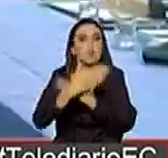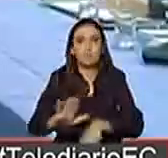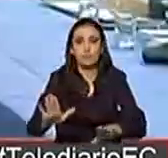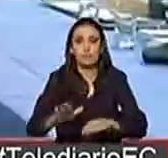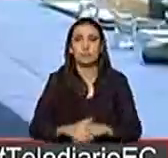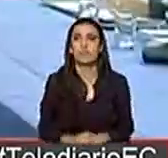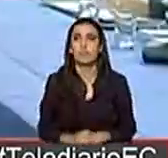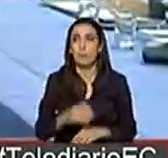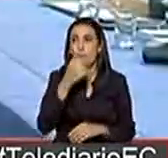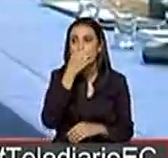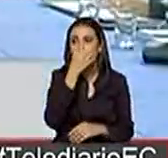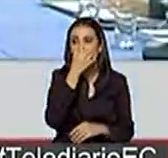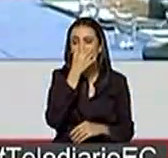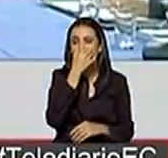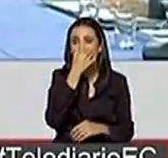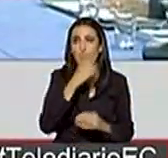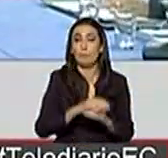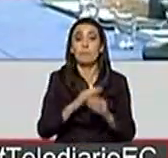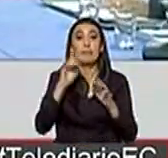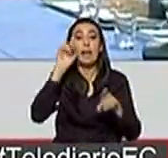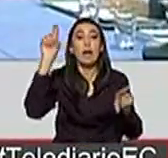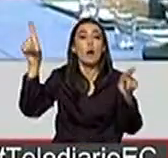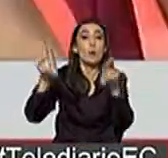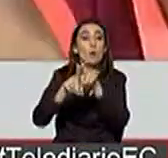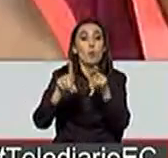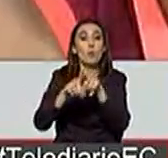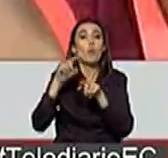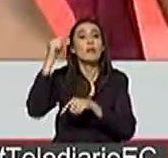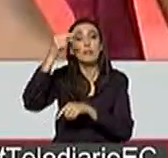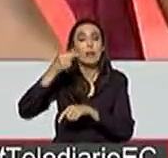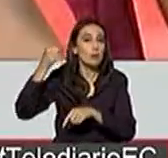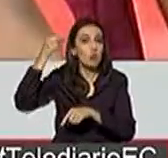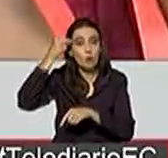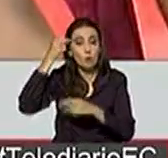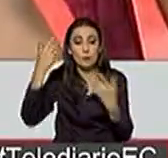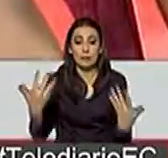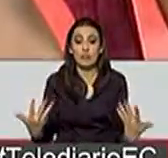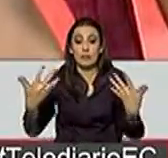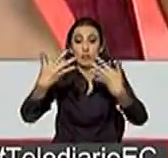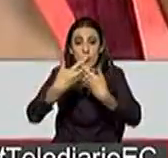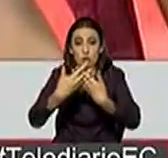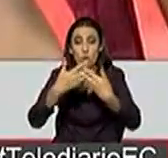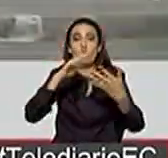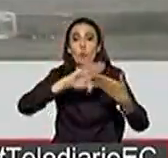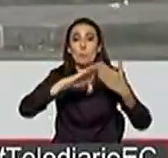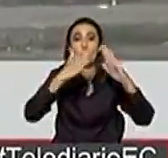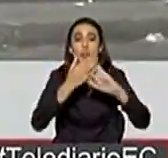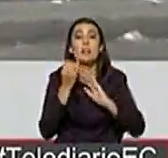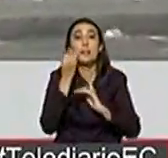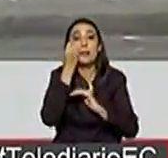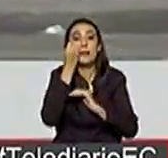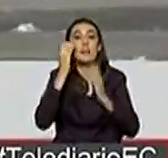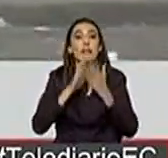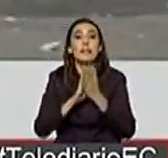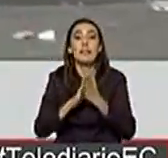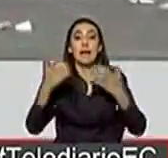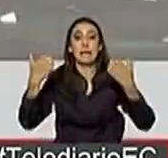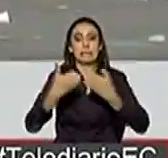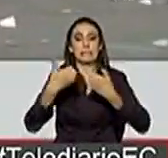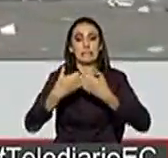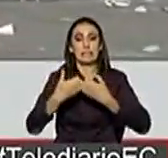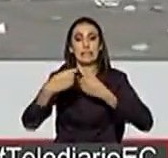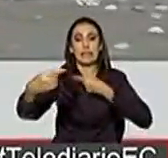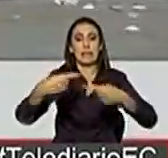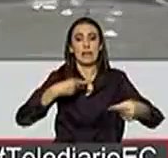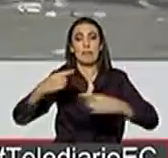tras el acuerdo alcanzado entre el gobierno nacional y el sector indígena la noche de este último domingo el jefe del comando conjunto de las fuerzas